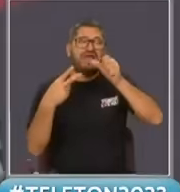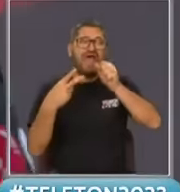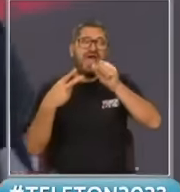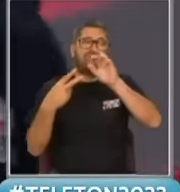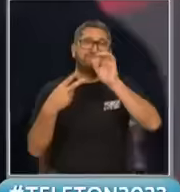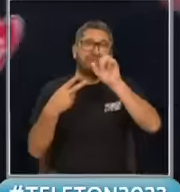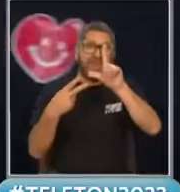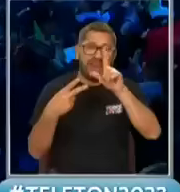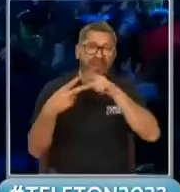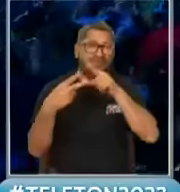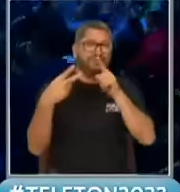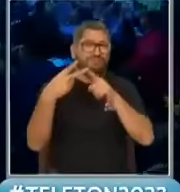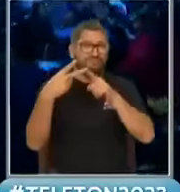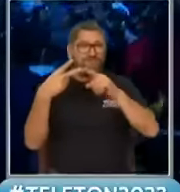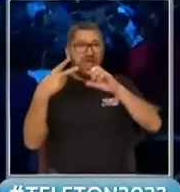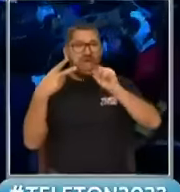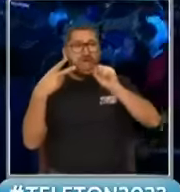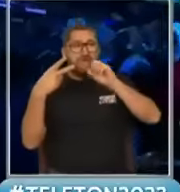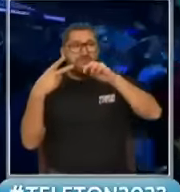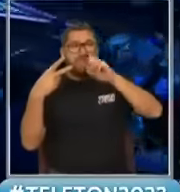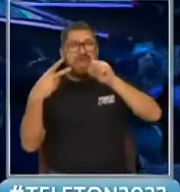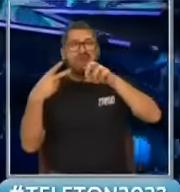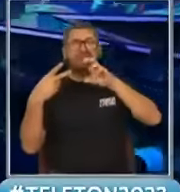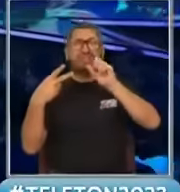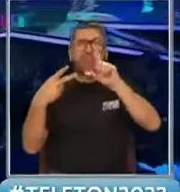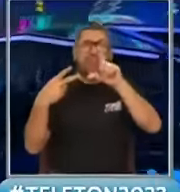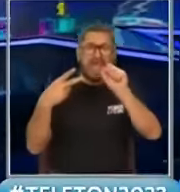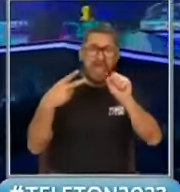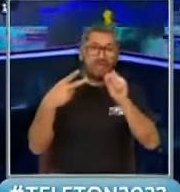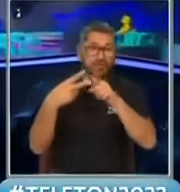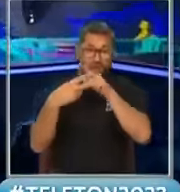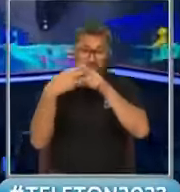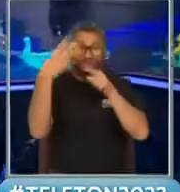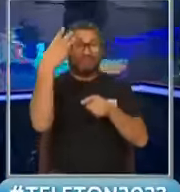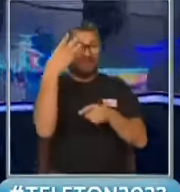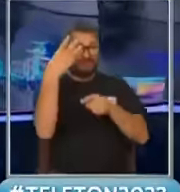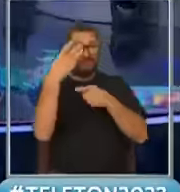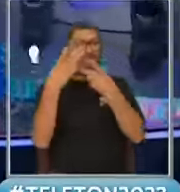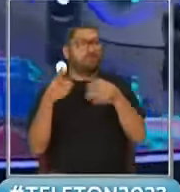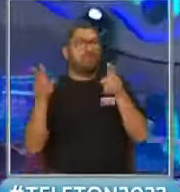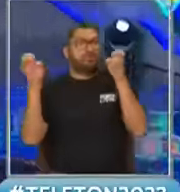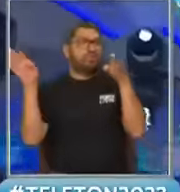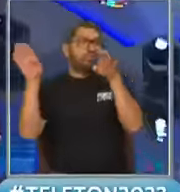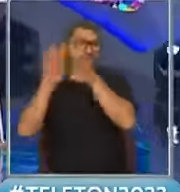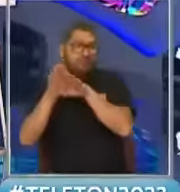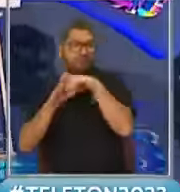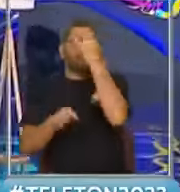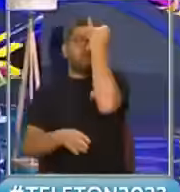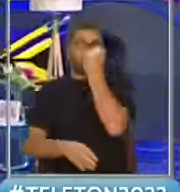cumbre del humor maravillosa en esta casa del humor, cerrando con Paul Vázquez, con el flaco, esta casa del humor increíble.